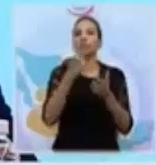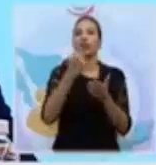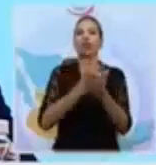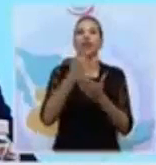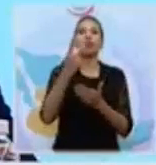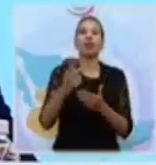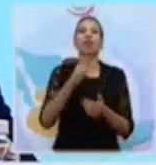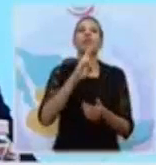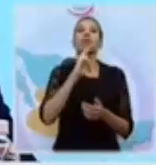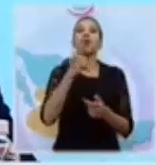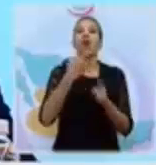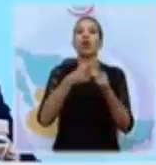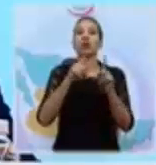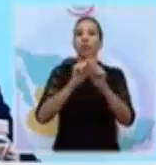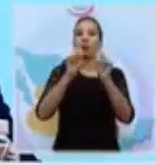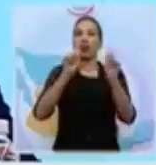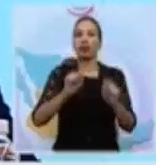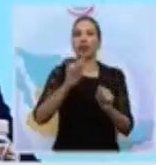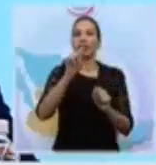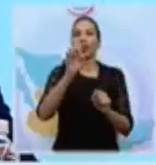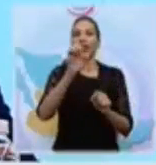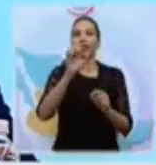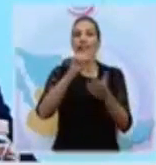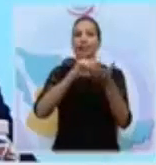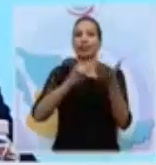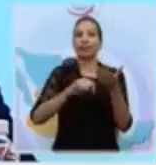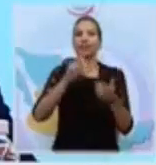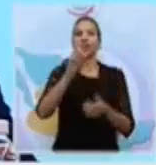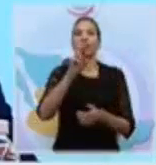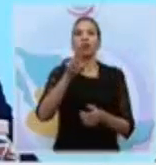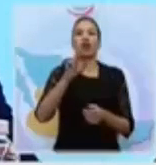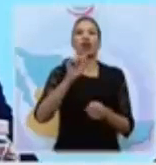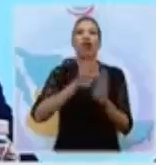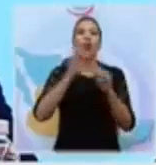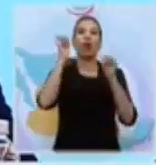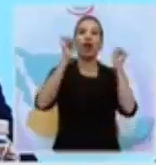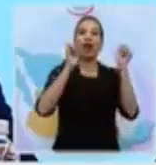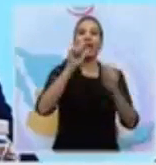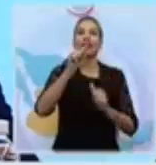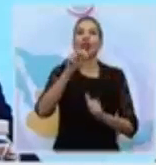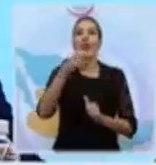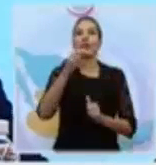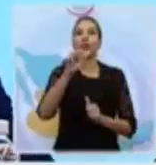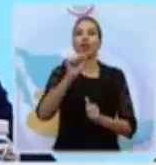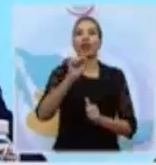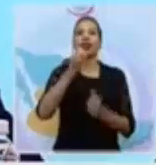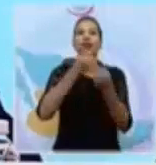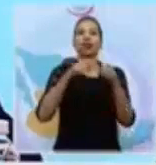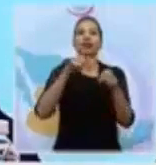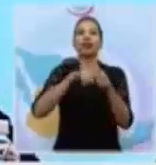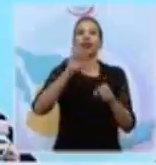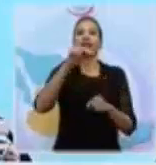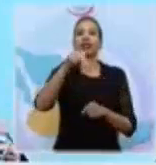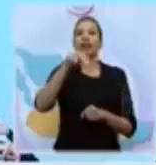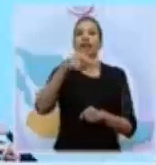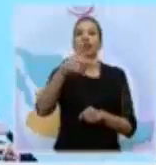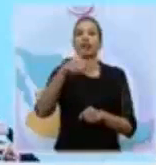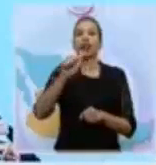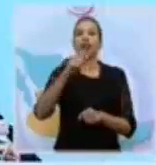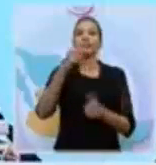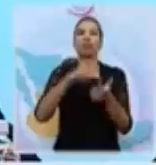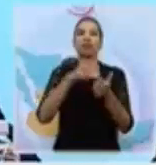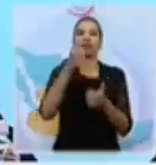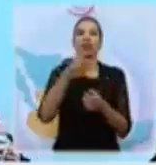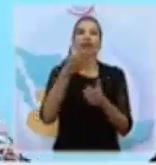a la Mejor Tesis Doctoral en Antropología Social del INA 2006. Hace un momento le